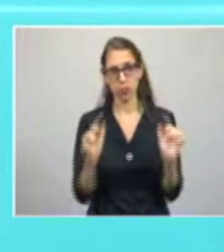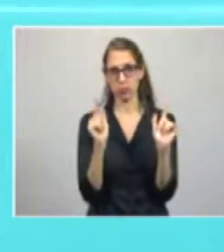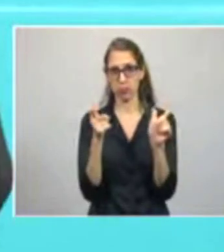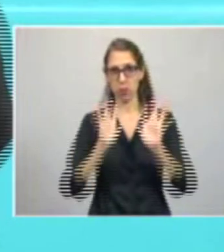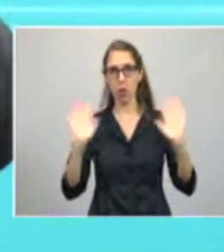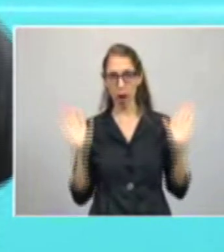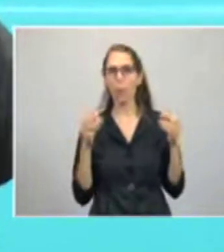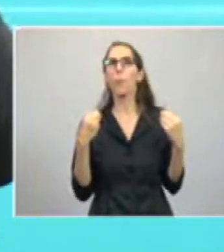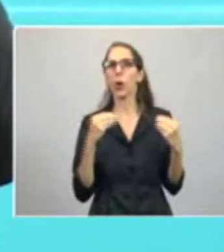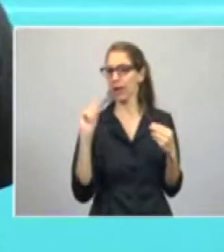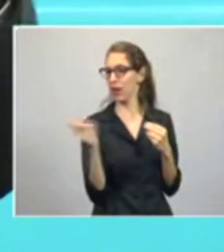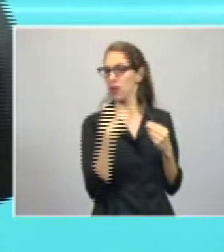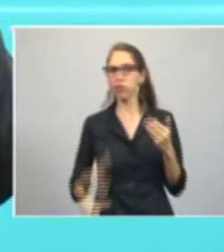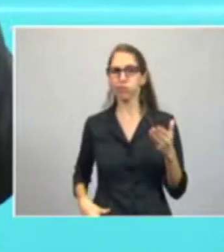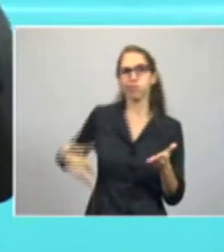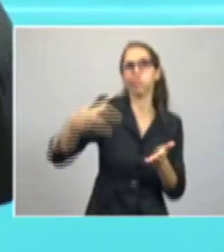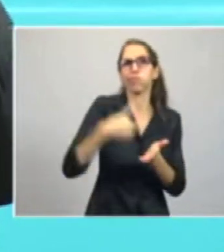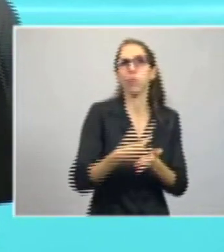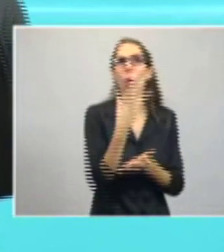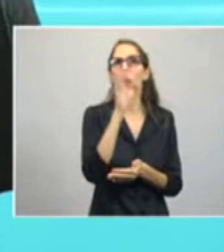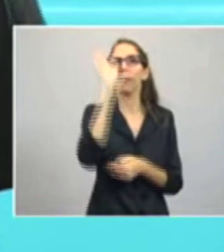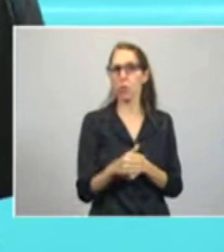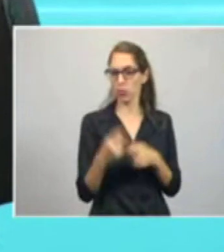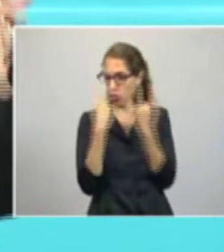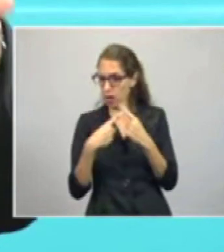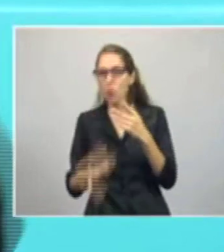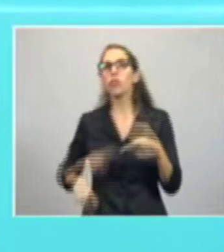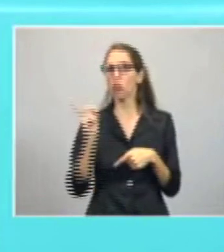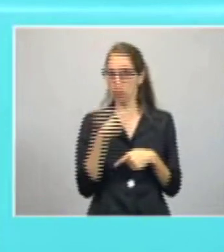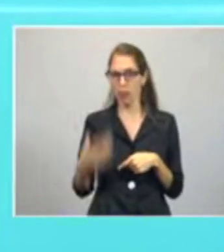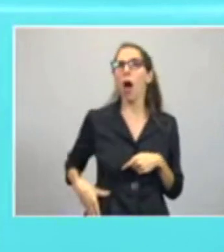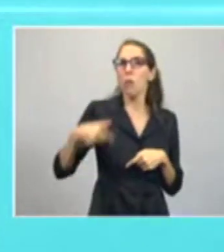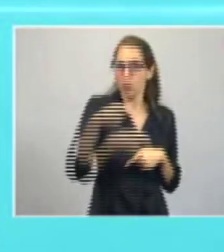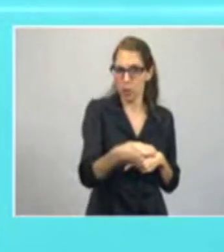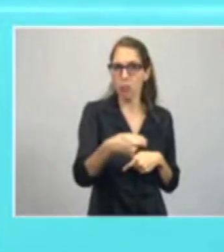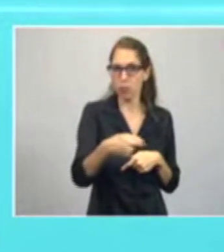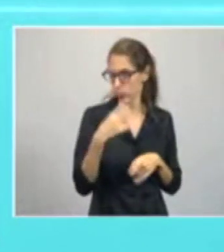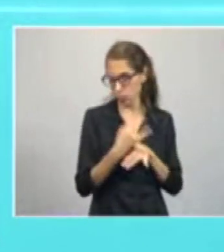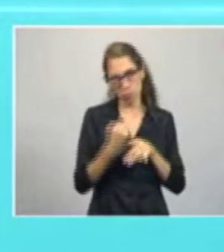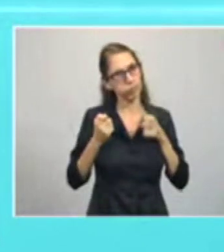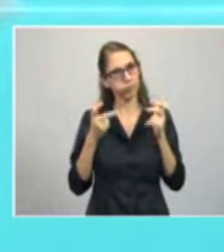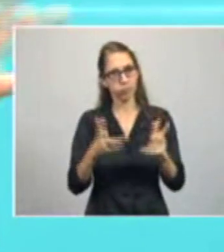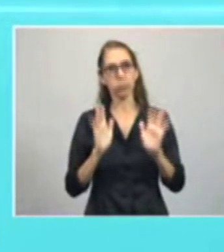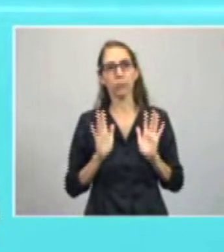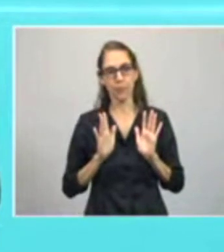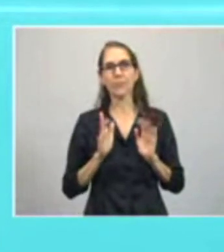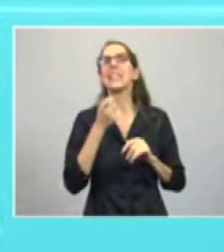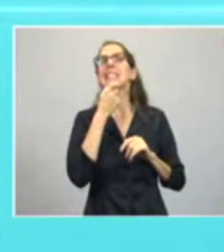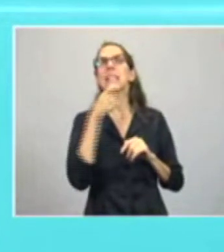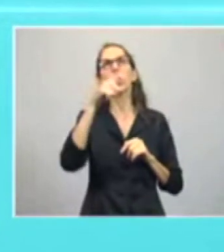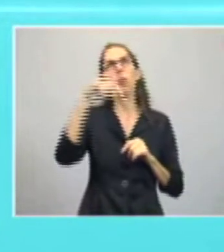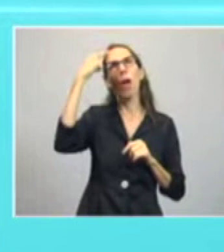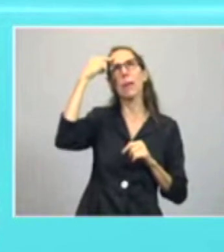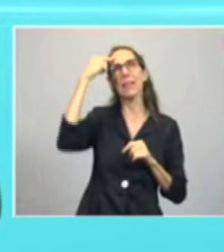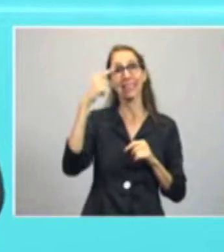ver con que aportamos 40% de los recursos, siempre lo sostengo, cuando uno toma solo los recursos que se